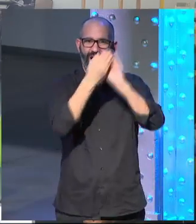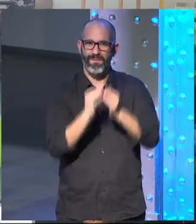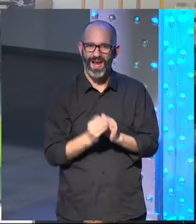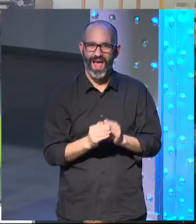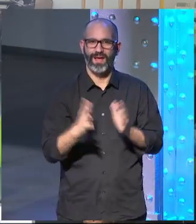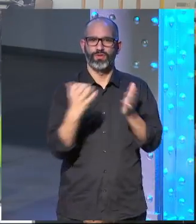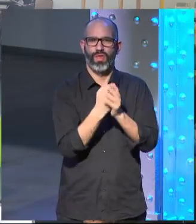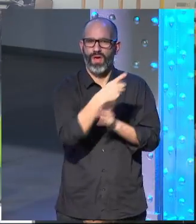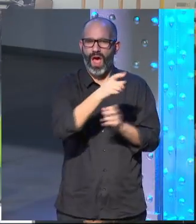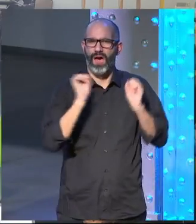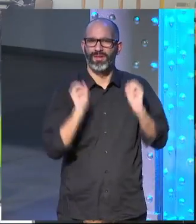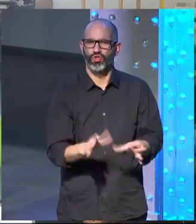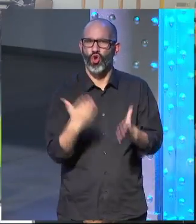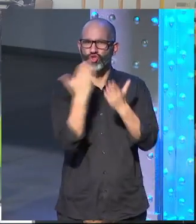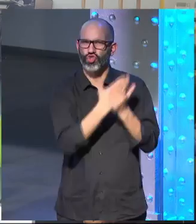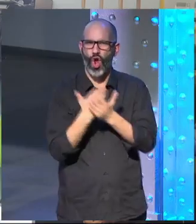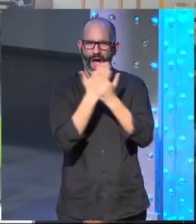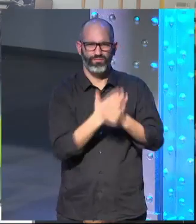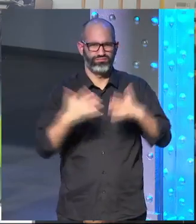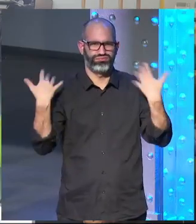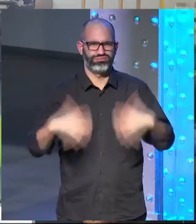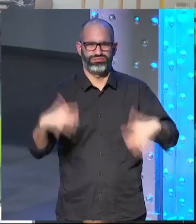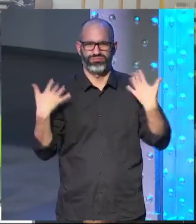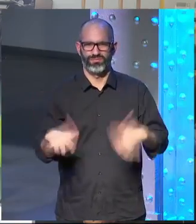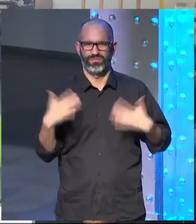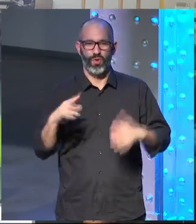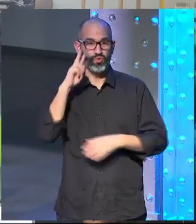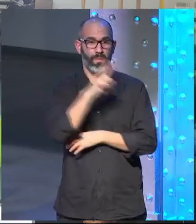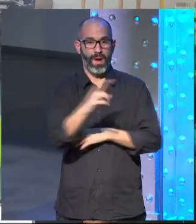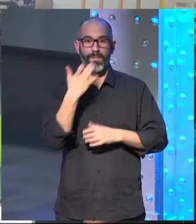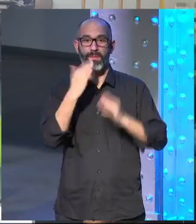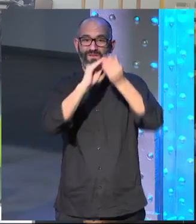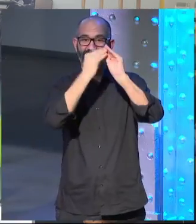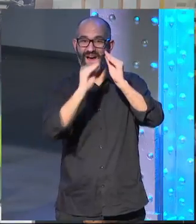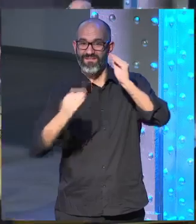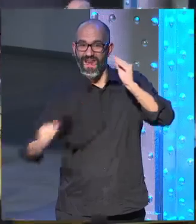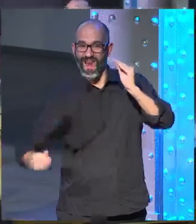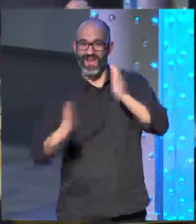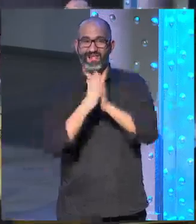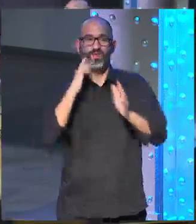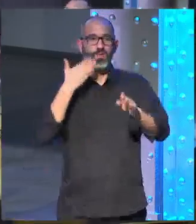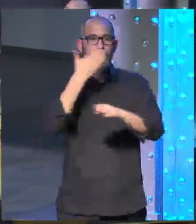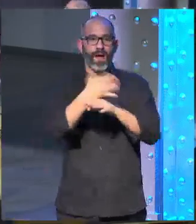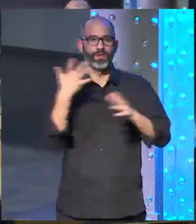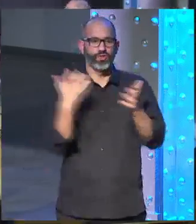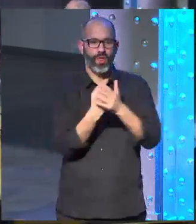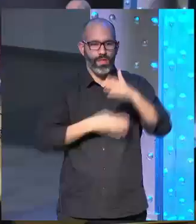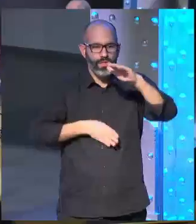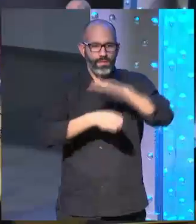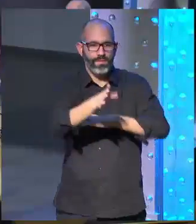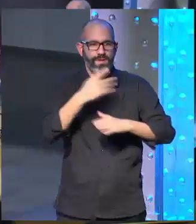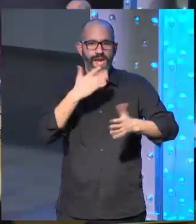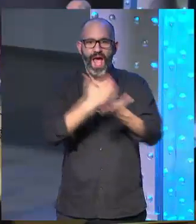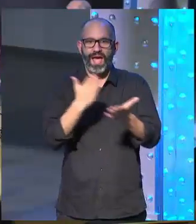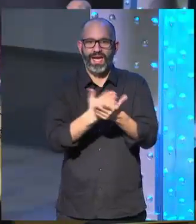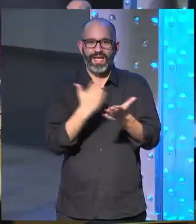unas tasas de abandono escolar inmensas. Tú sientas a unos chavales de una favela en una pupitre toda la vida, imaginaos la clase